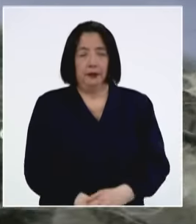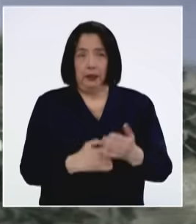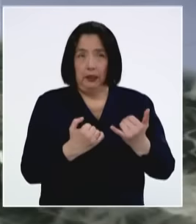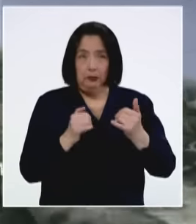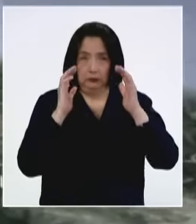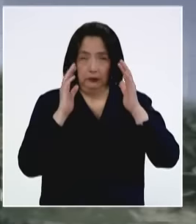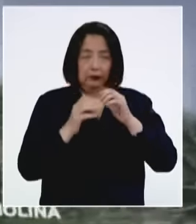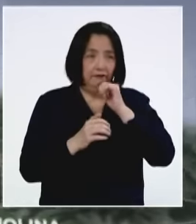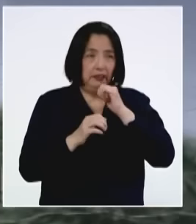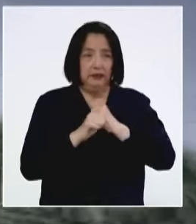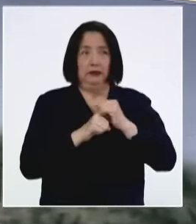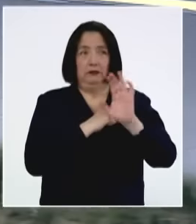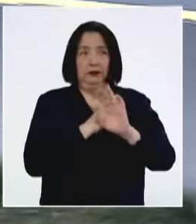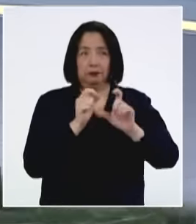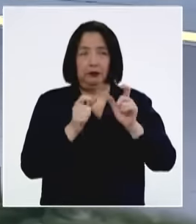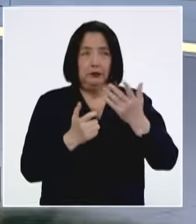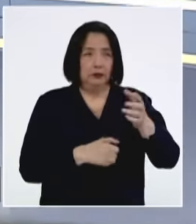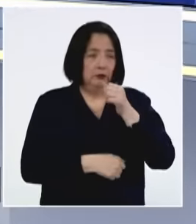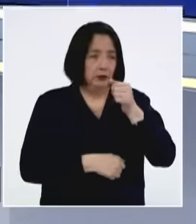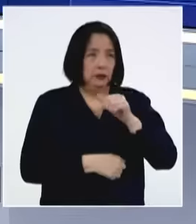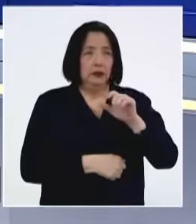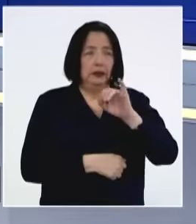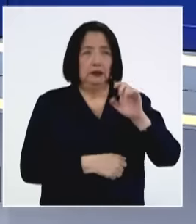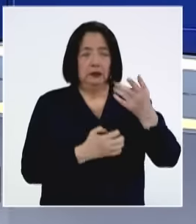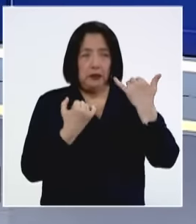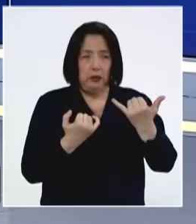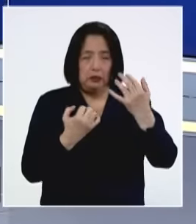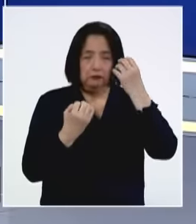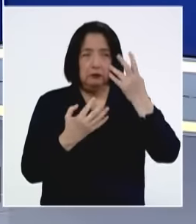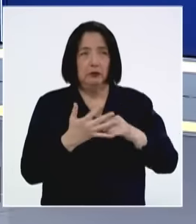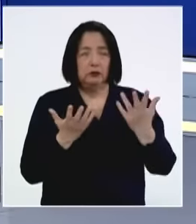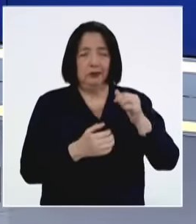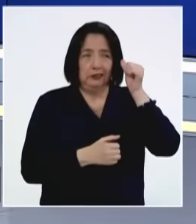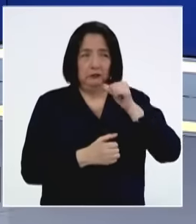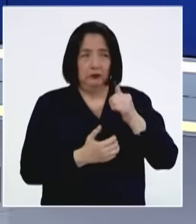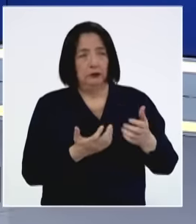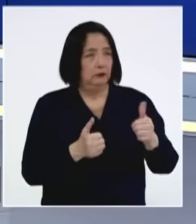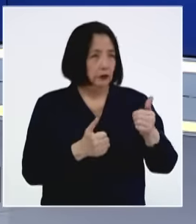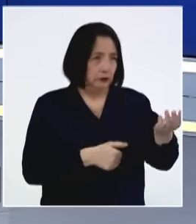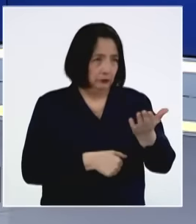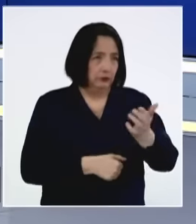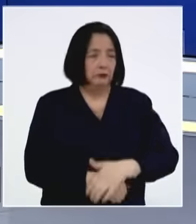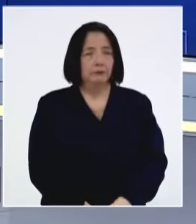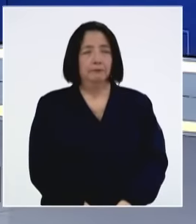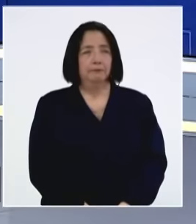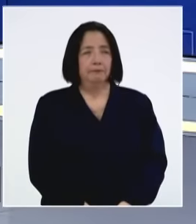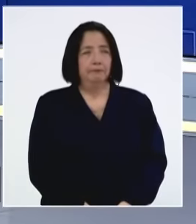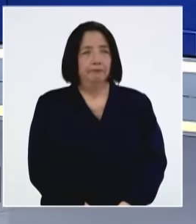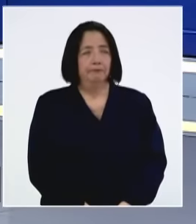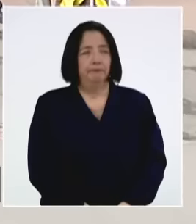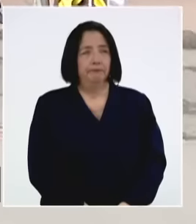Nos concentramos en la inseguridad ciudadana. Vamos con nuestro compañero Alejandro Montrío, que tiene información desde El Agustino. Alejandro, ¿cómo estás? Bienvenido.